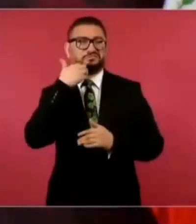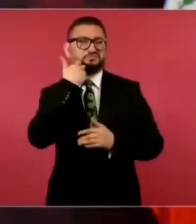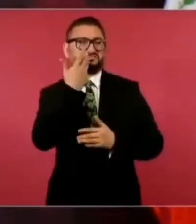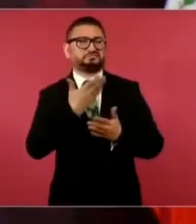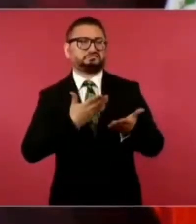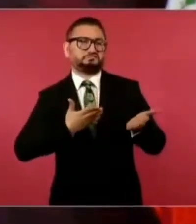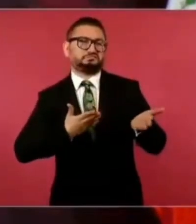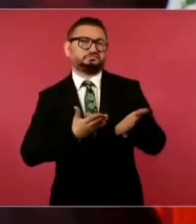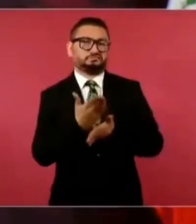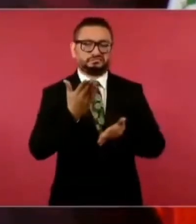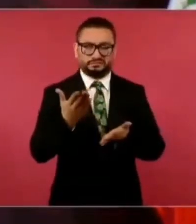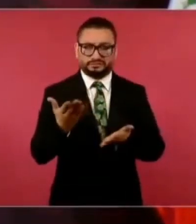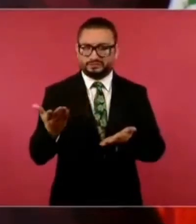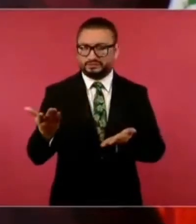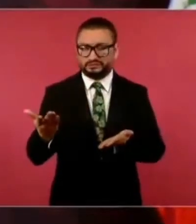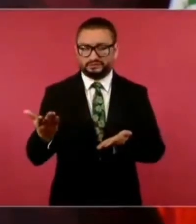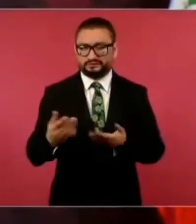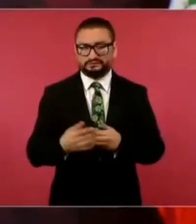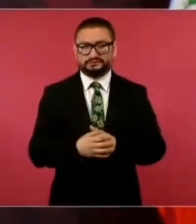intervencionismo.